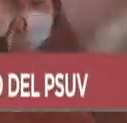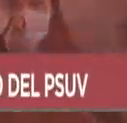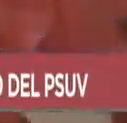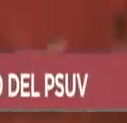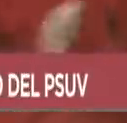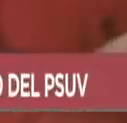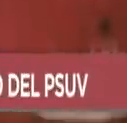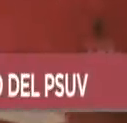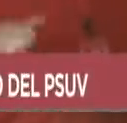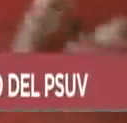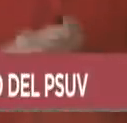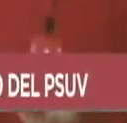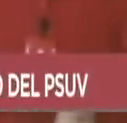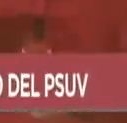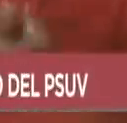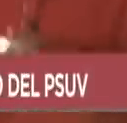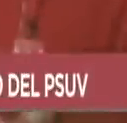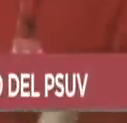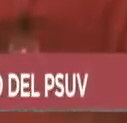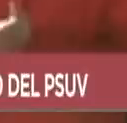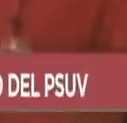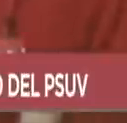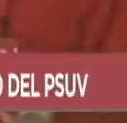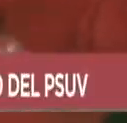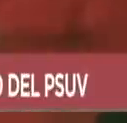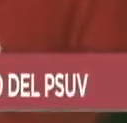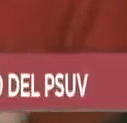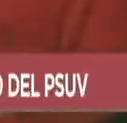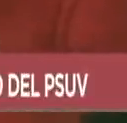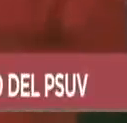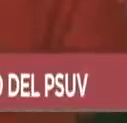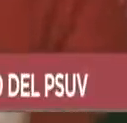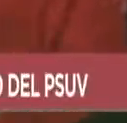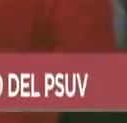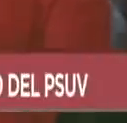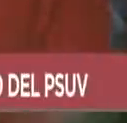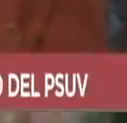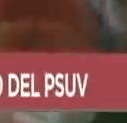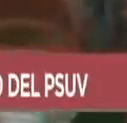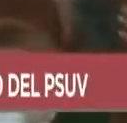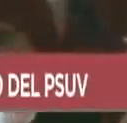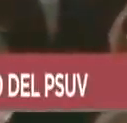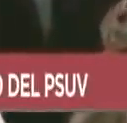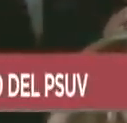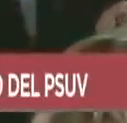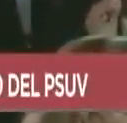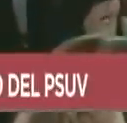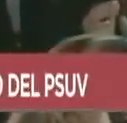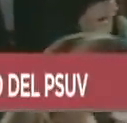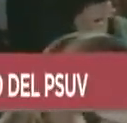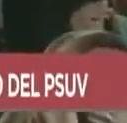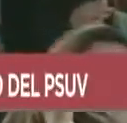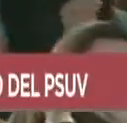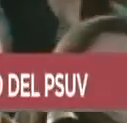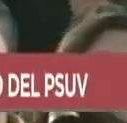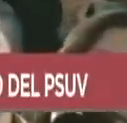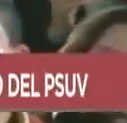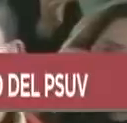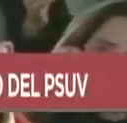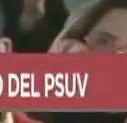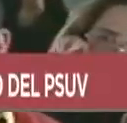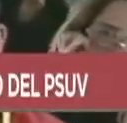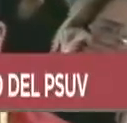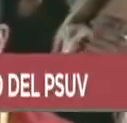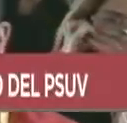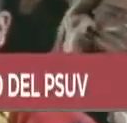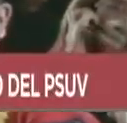Y para siempre se unirán a defender los derechos de la patria.